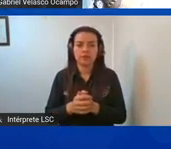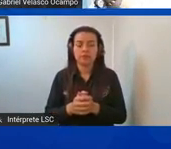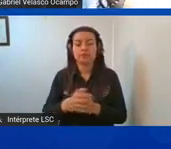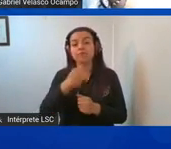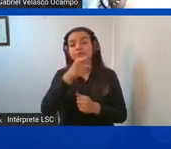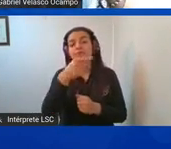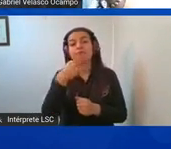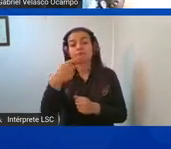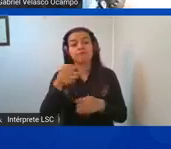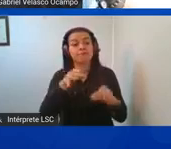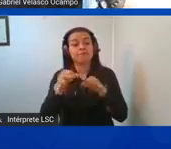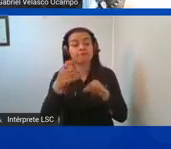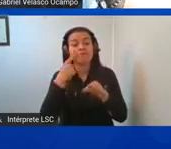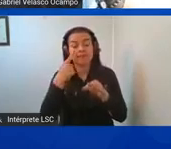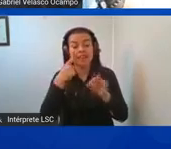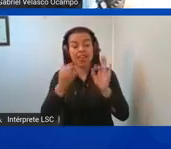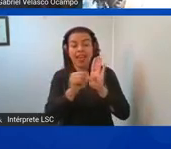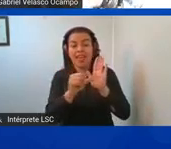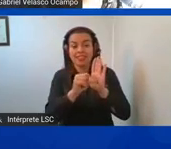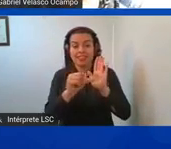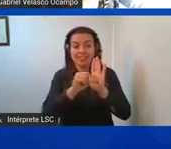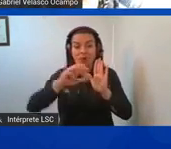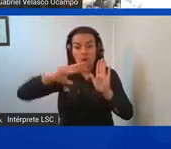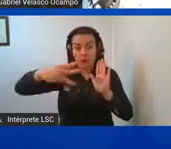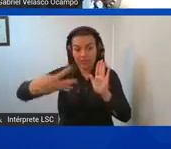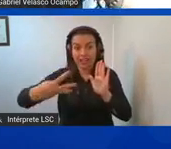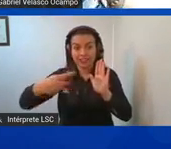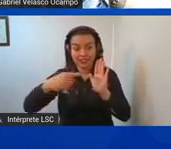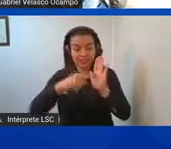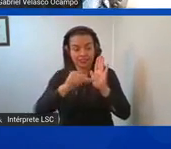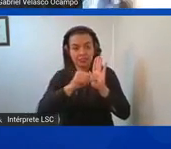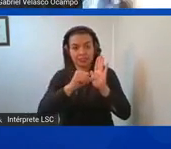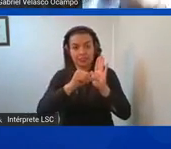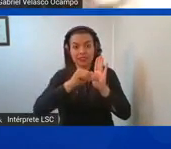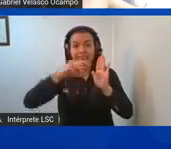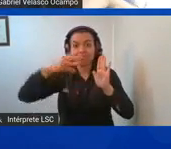el artículo 3, literal